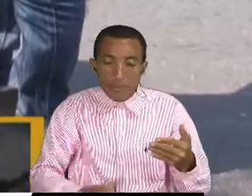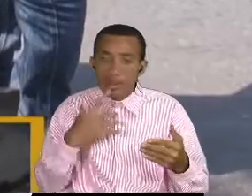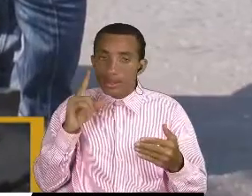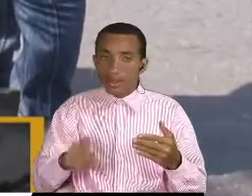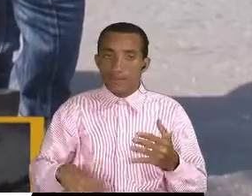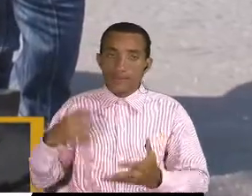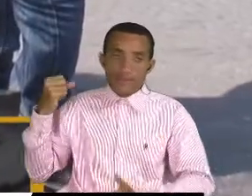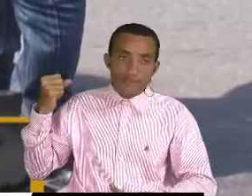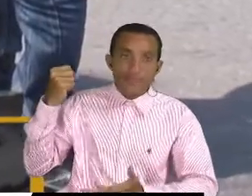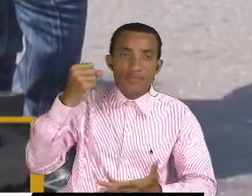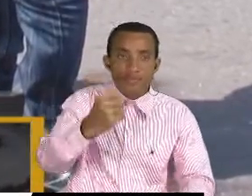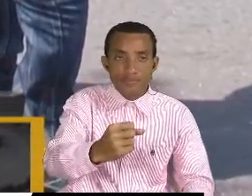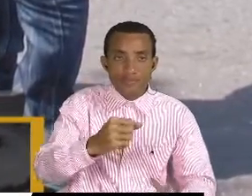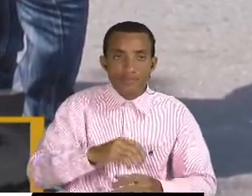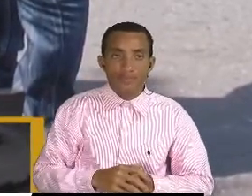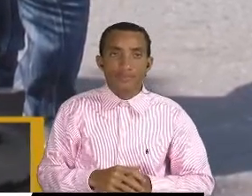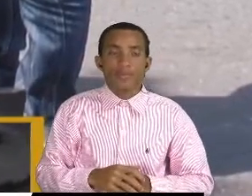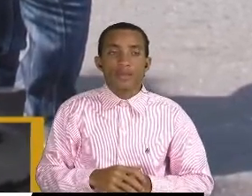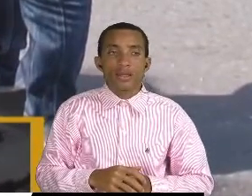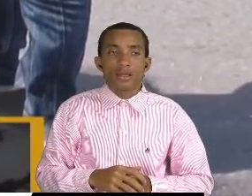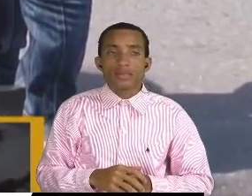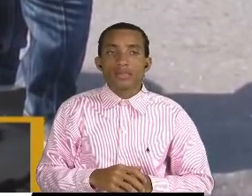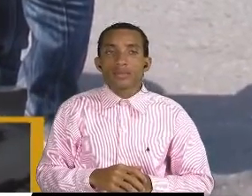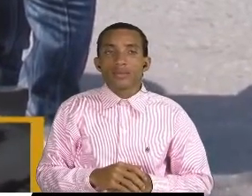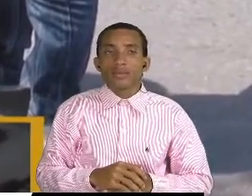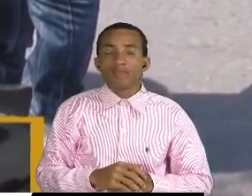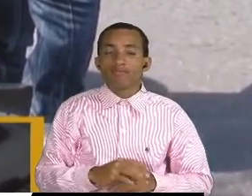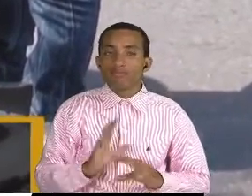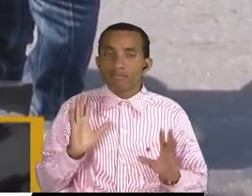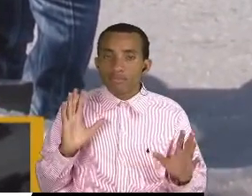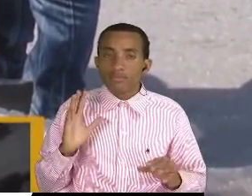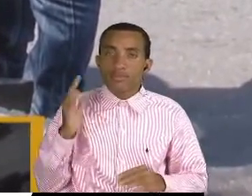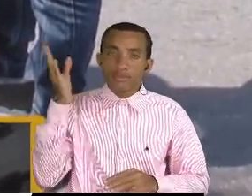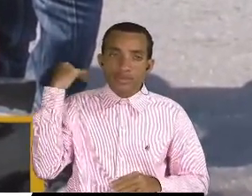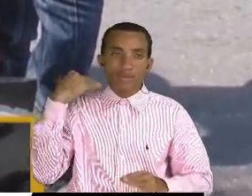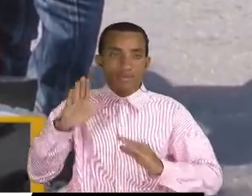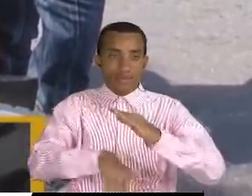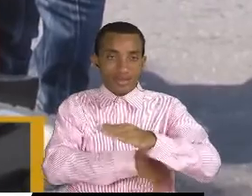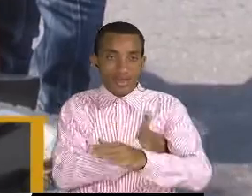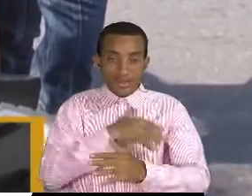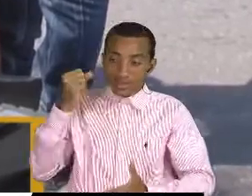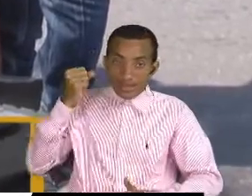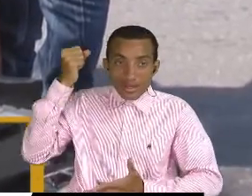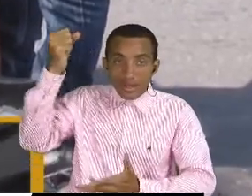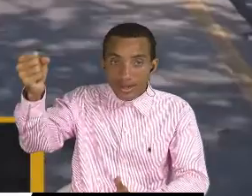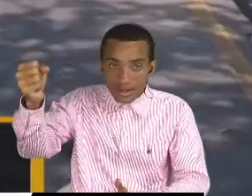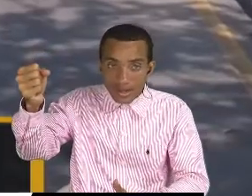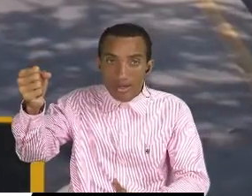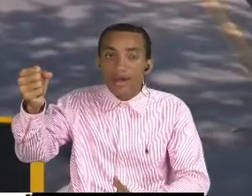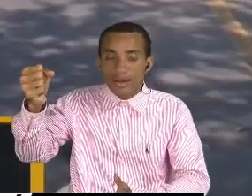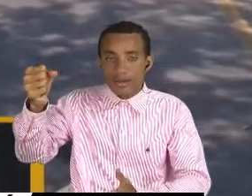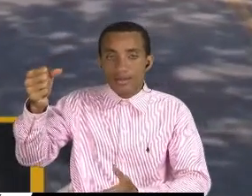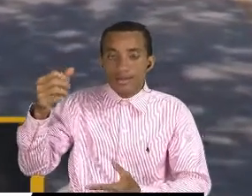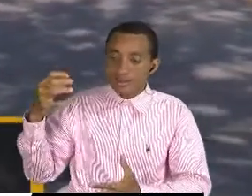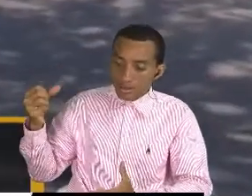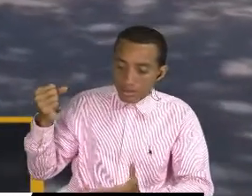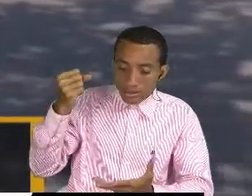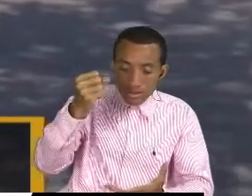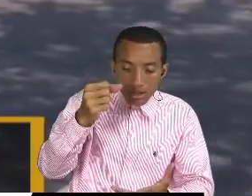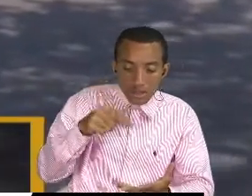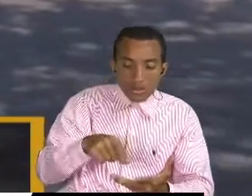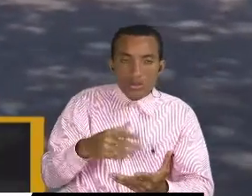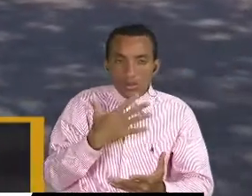embargo, ante la situación en la que nos vía Ministerio de Hacienda, lo que queremos es que los recursos en lo mejor